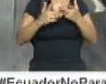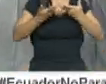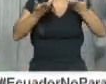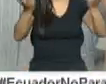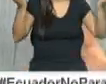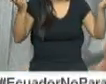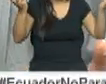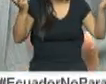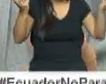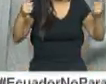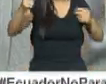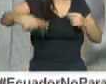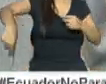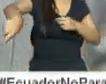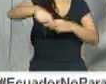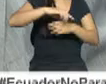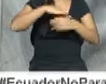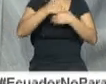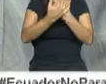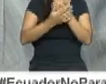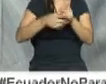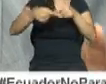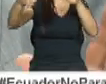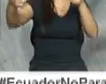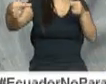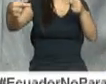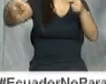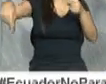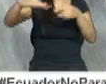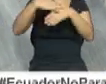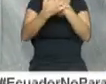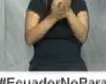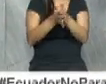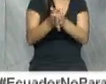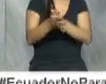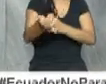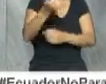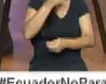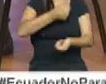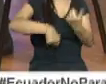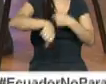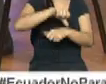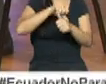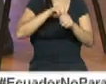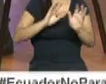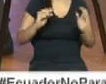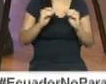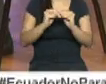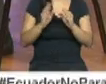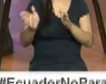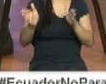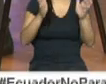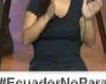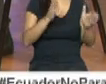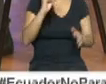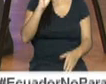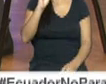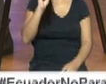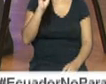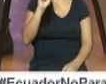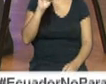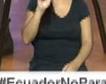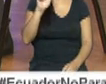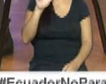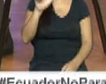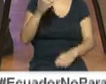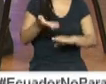Eso a la larga se acumula y se aprovechan de estas cuestiones para revertir los procesos. Eso yo creo que existe. Bueno, Daniel, abordemos ahora el tema respecto